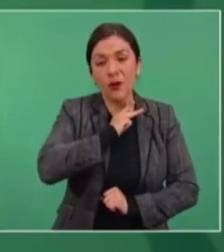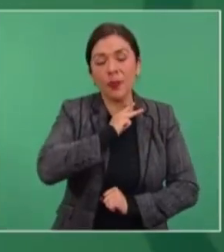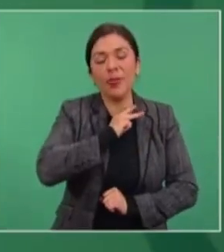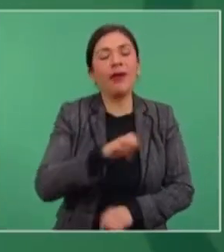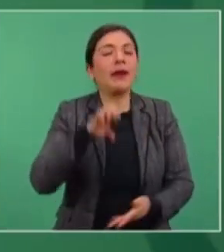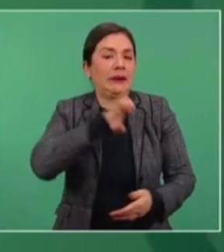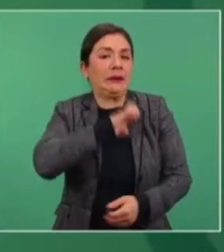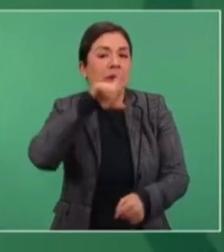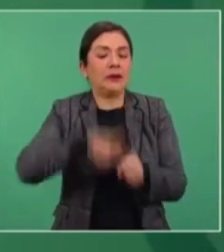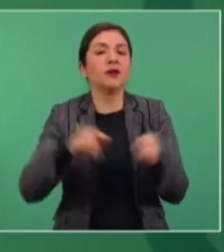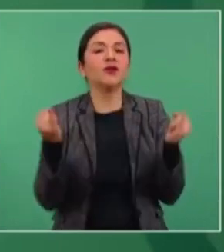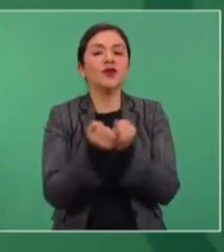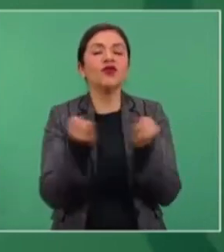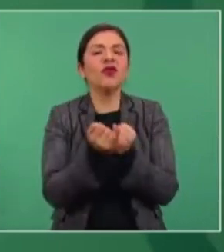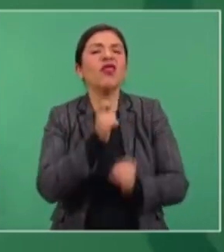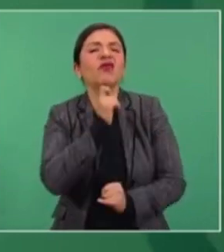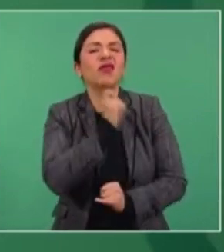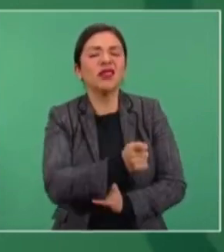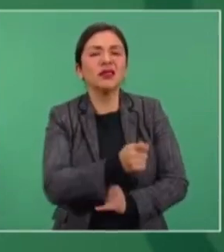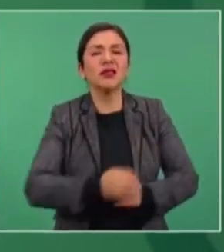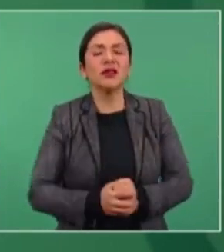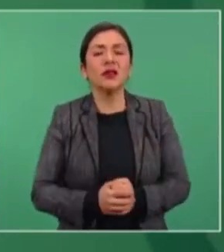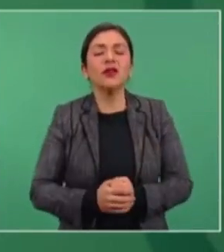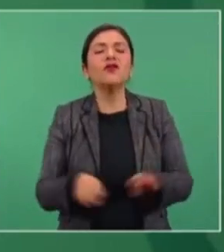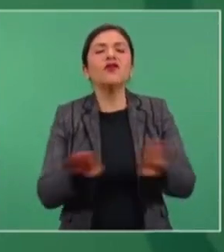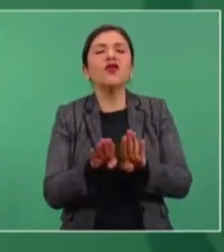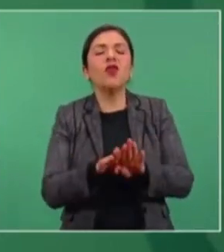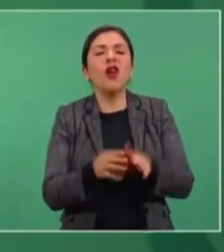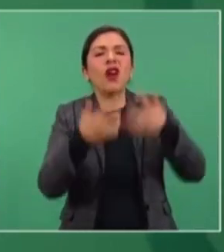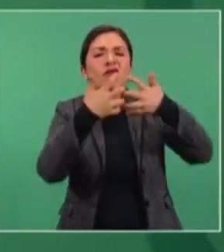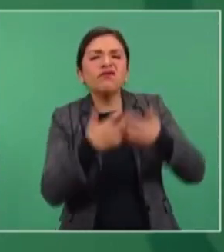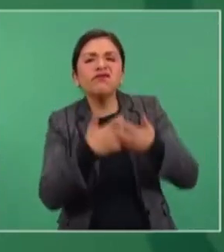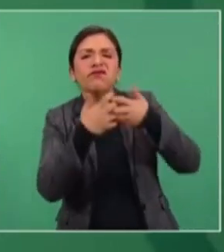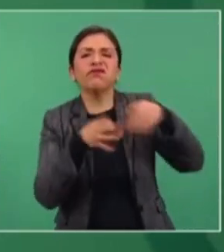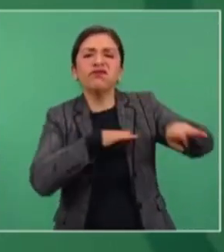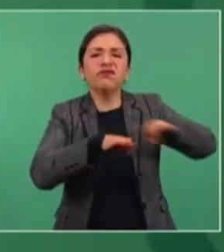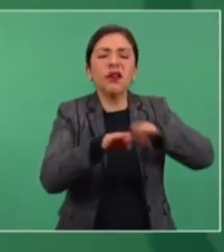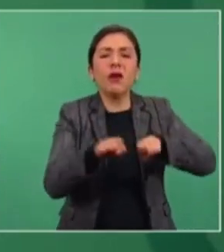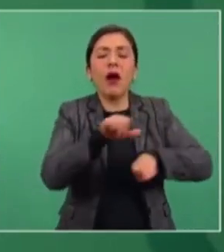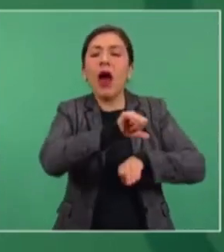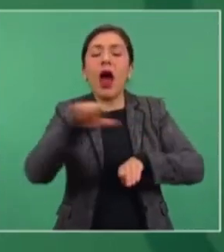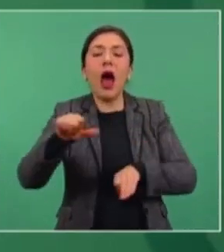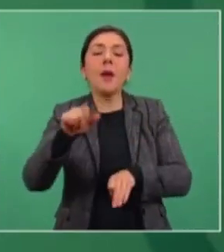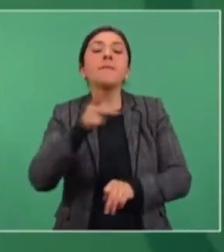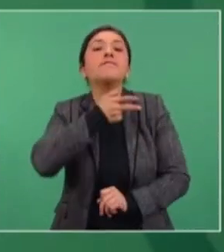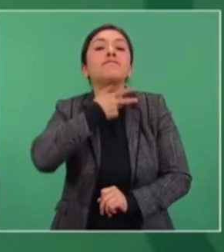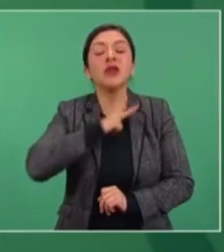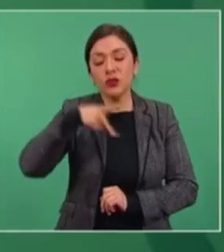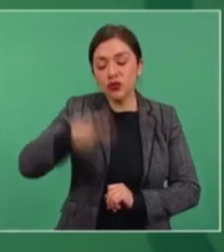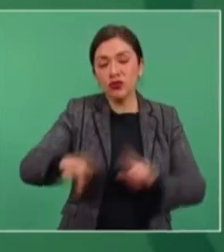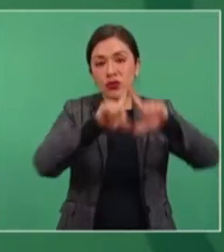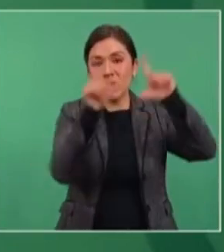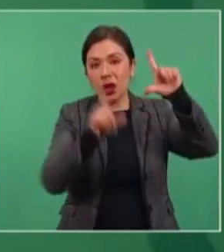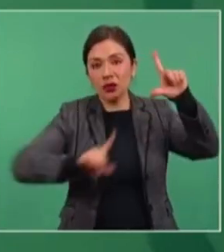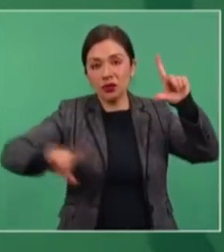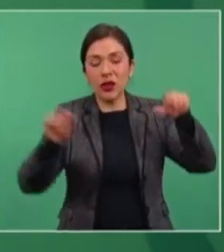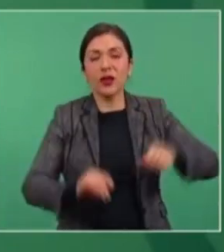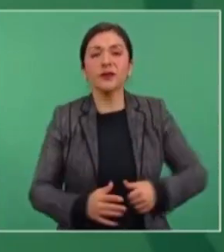especial lo que es la industria petrolera nacional,